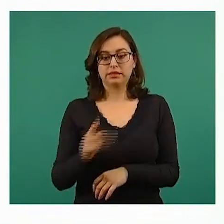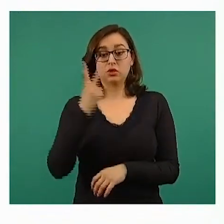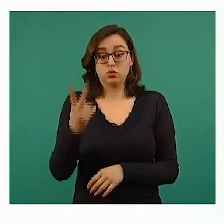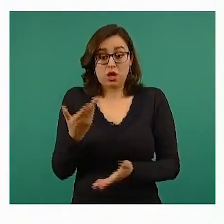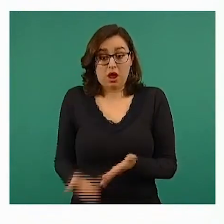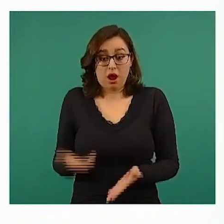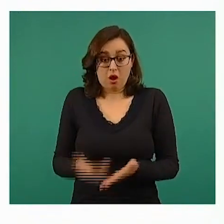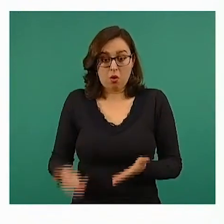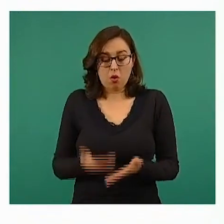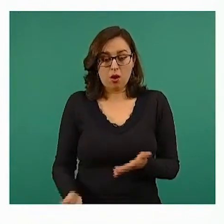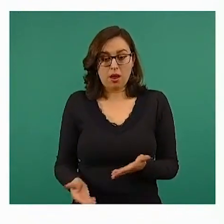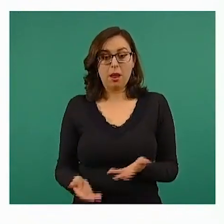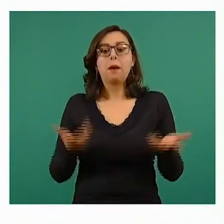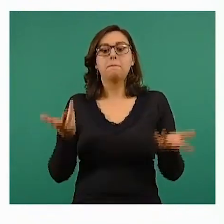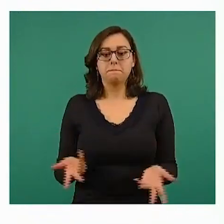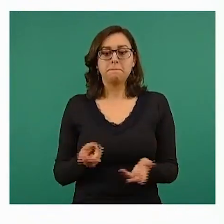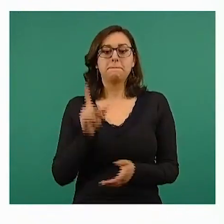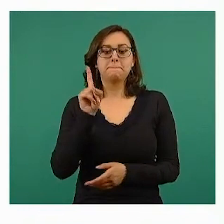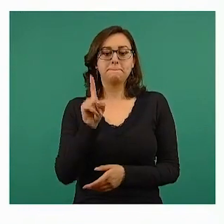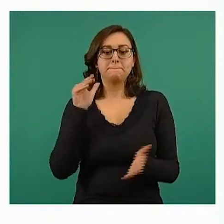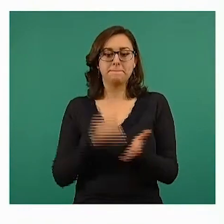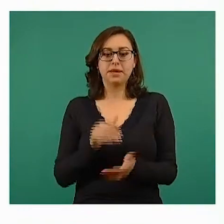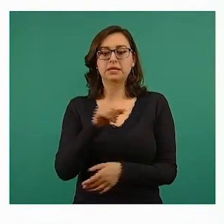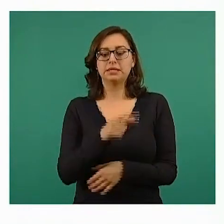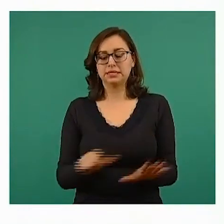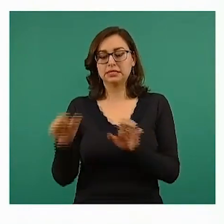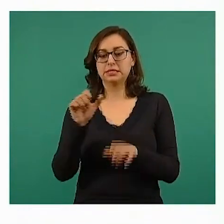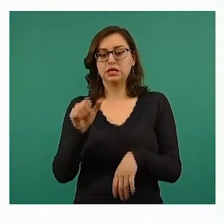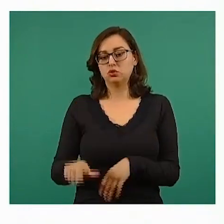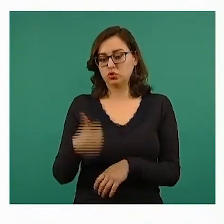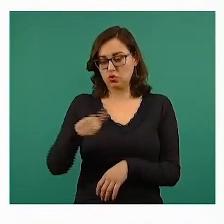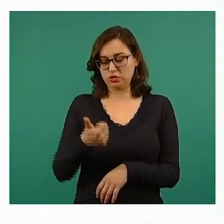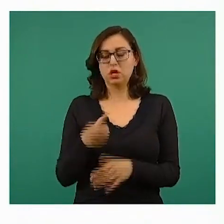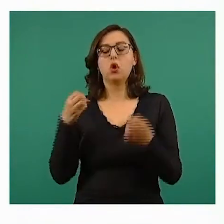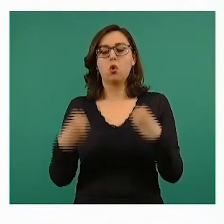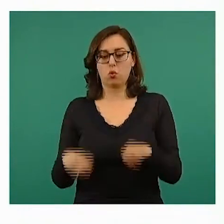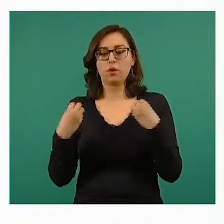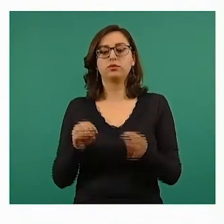comentaba, de 6,272 camas asignadas, 1,600 ocupadas con una ocupación